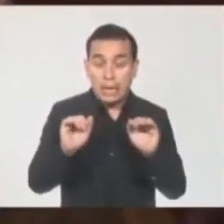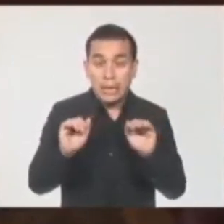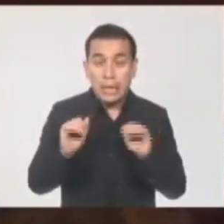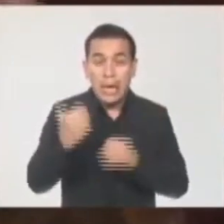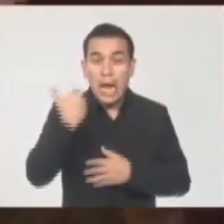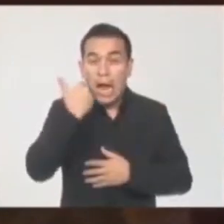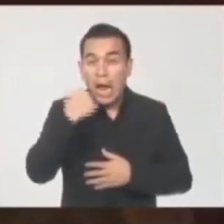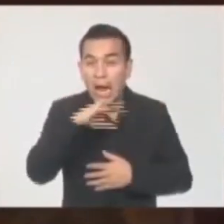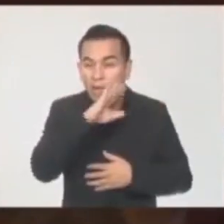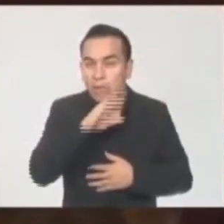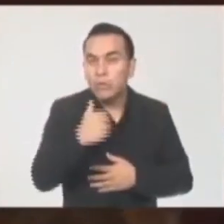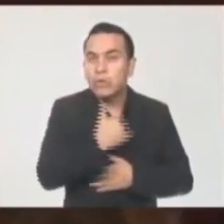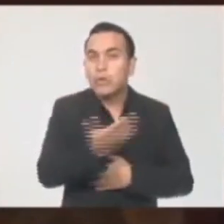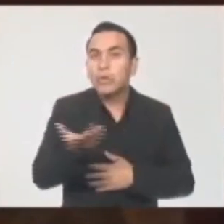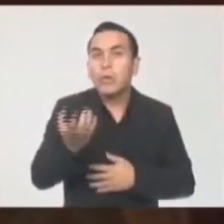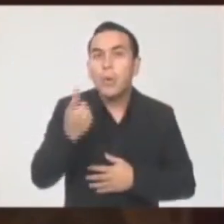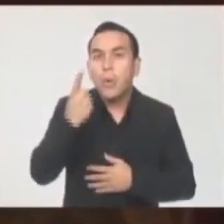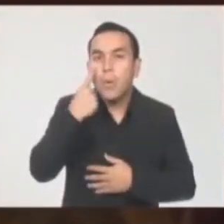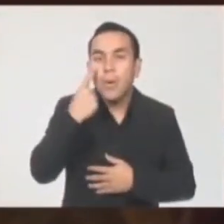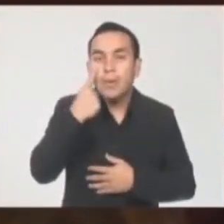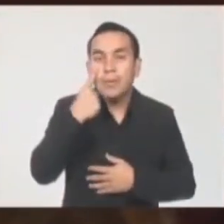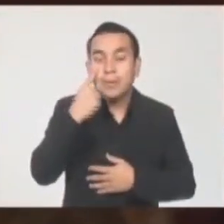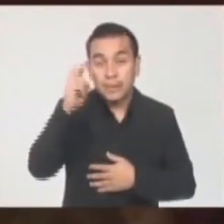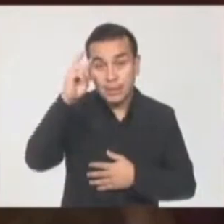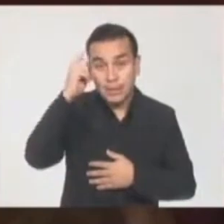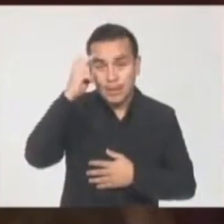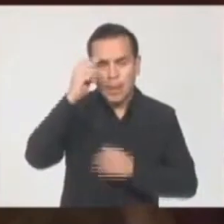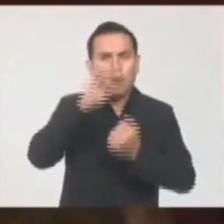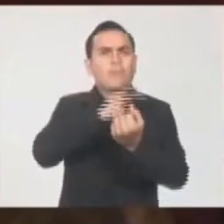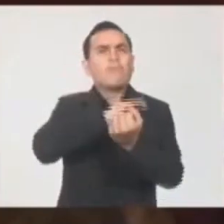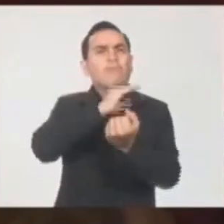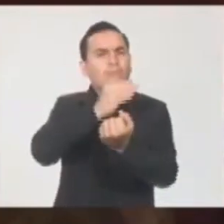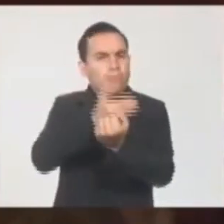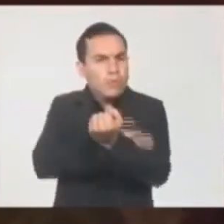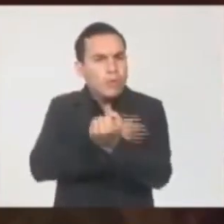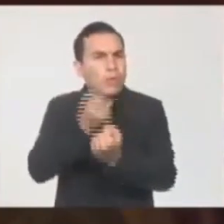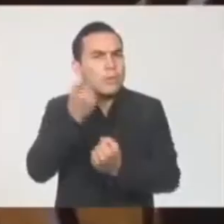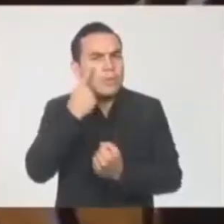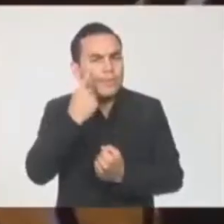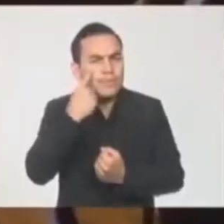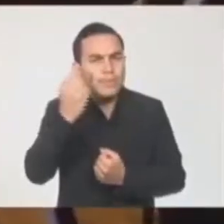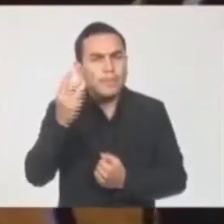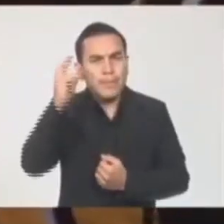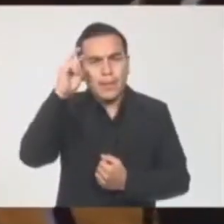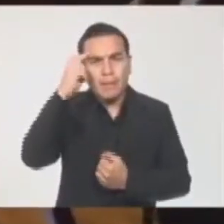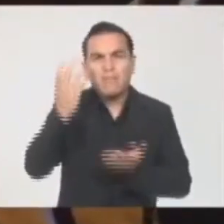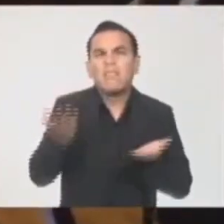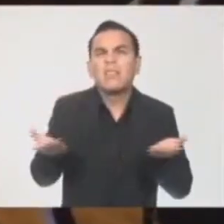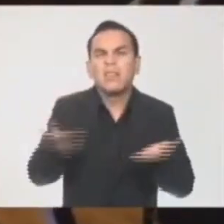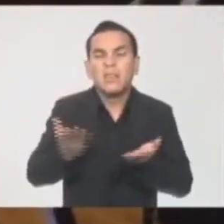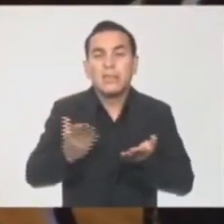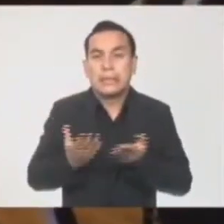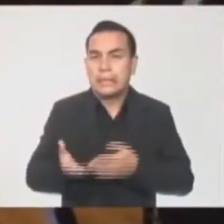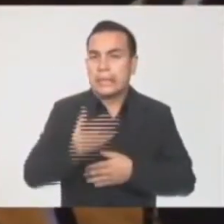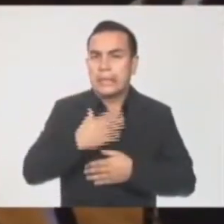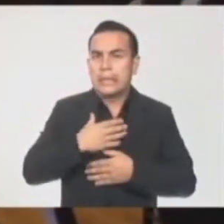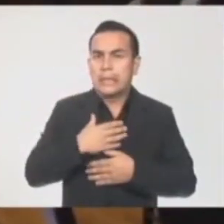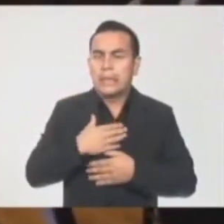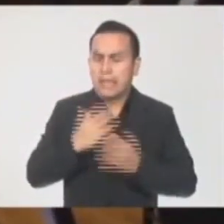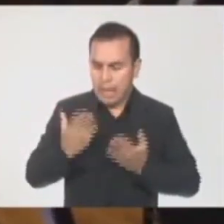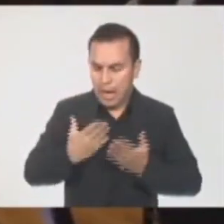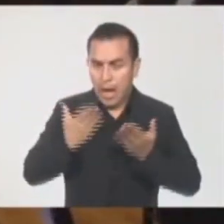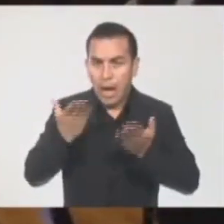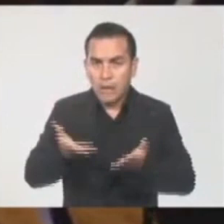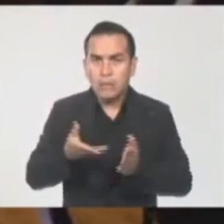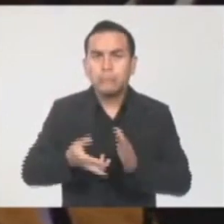todos debíamos cuidar, que había que cuidarlo con valentía y que teníamos que estar dispuestos y preparados para caer y levantarnos una y